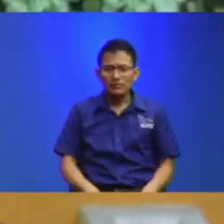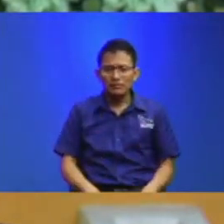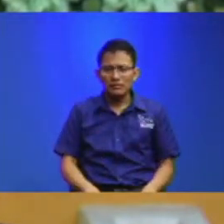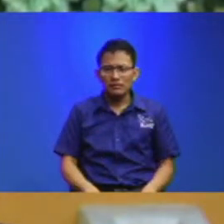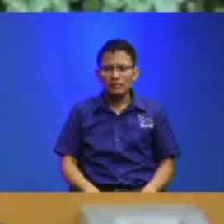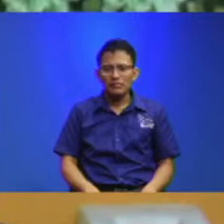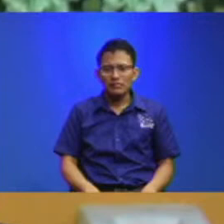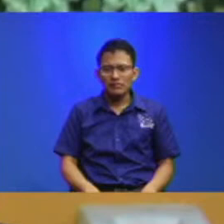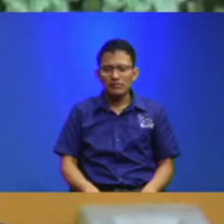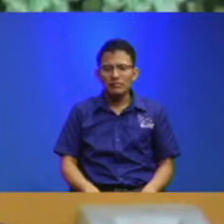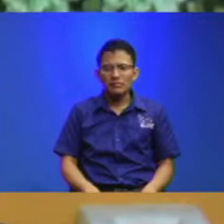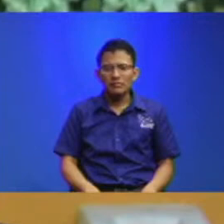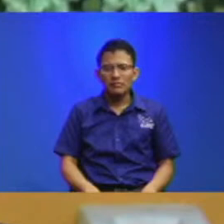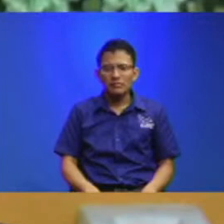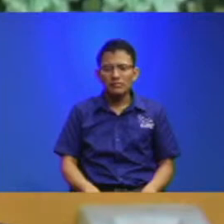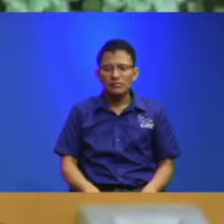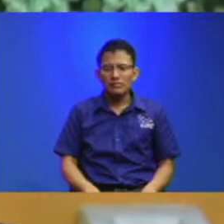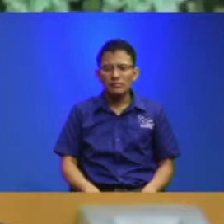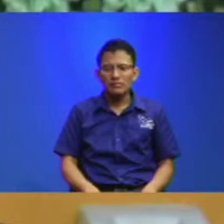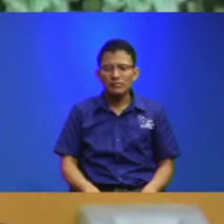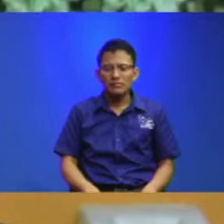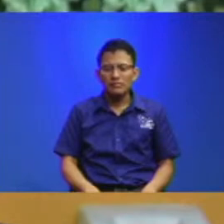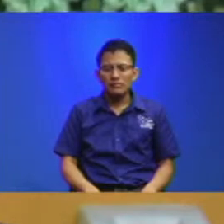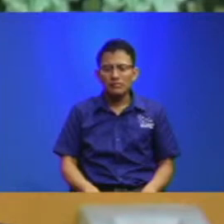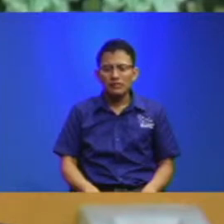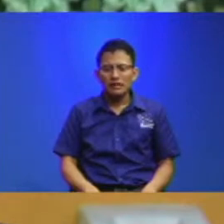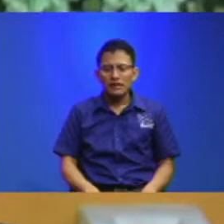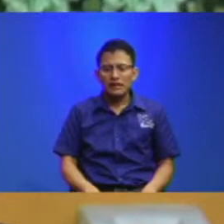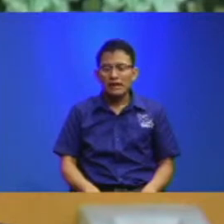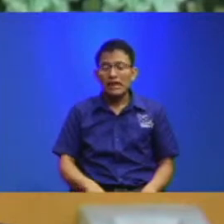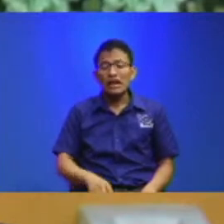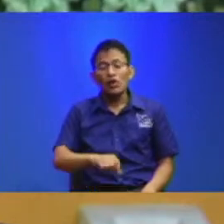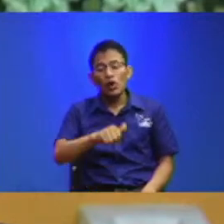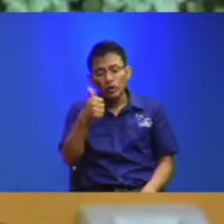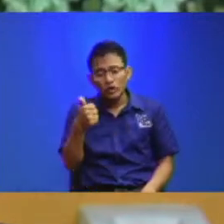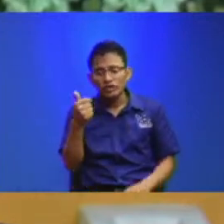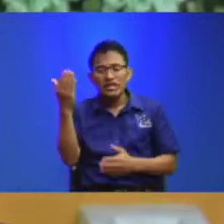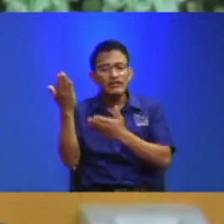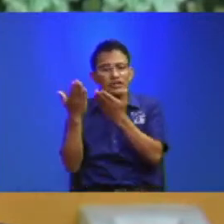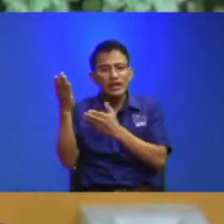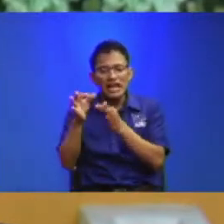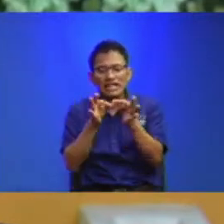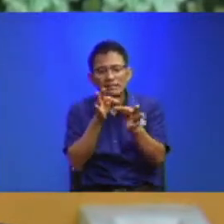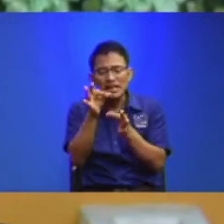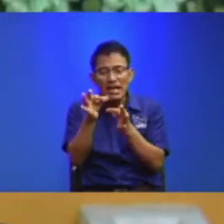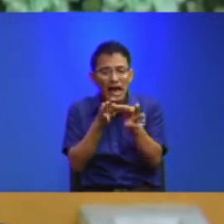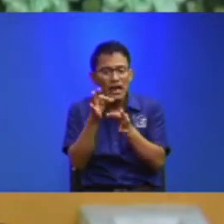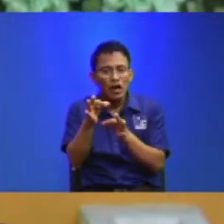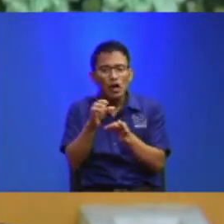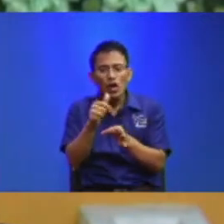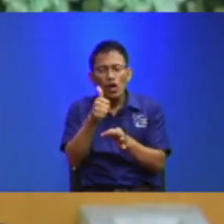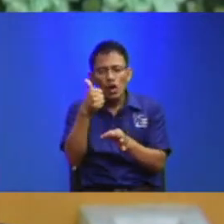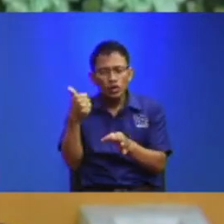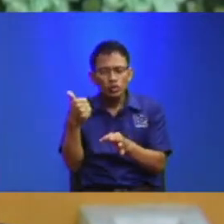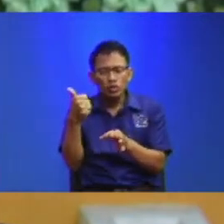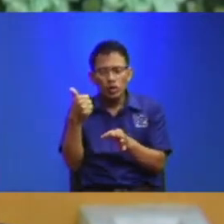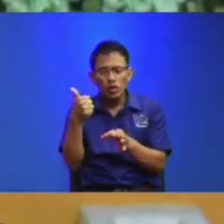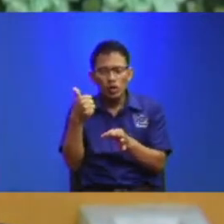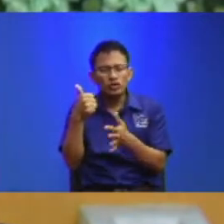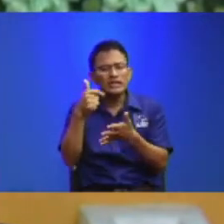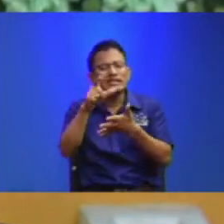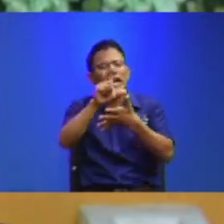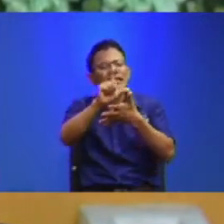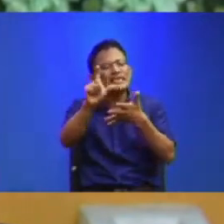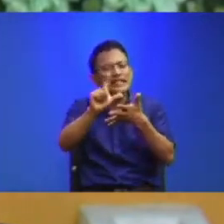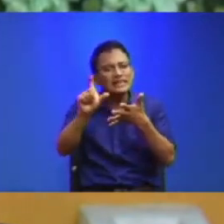de despedregar y de cuáles otras cosas podrían ser piedra de tropiezo, ya sea en el camino, en otro sitio. Pero ahorita yo